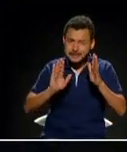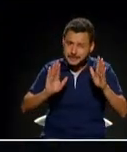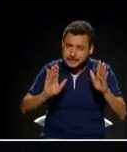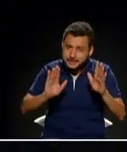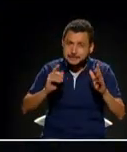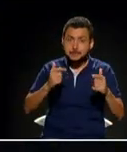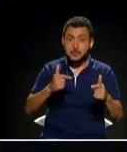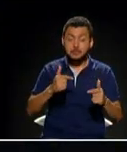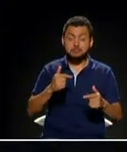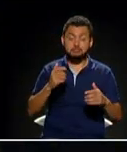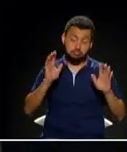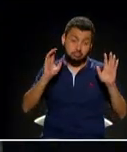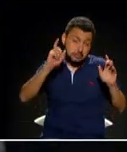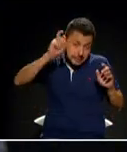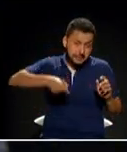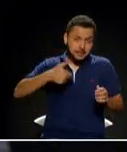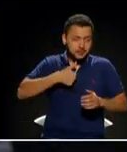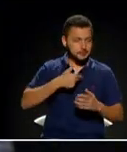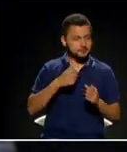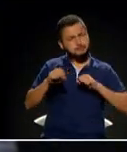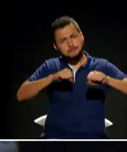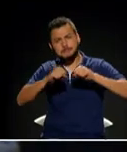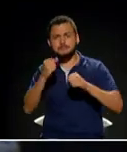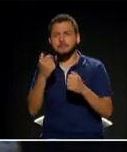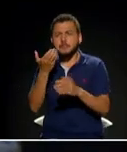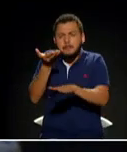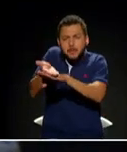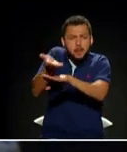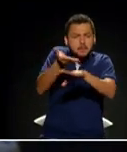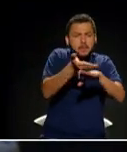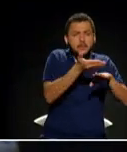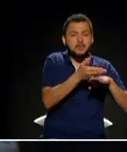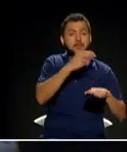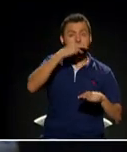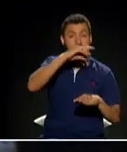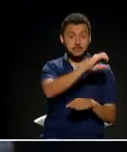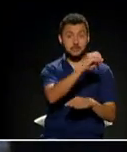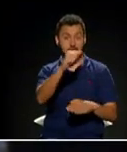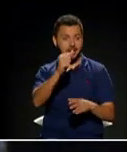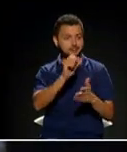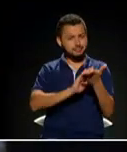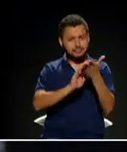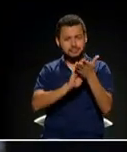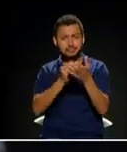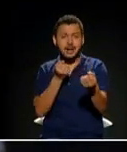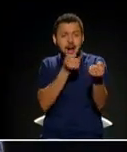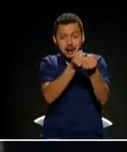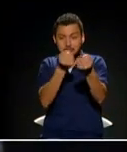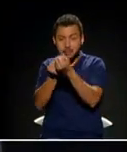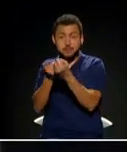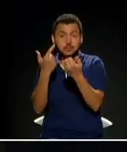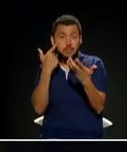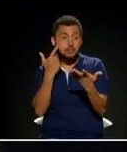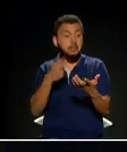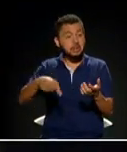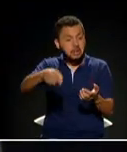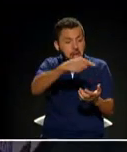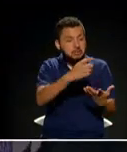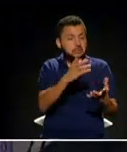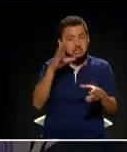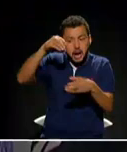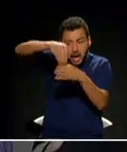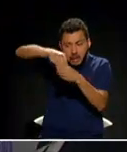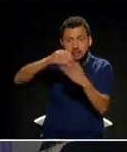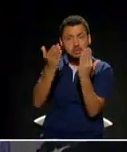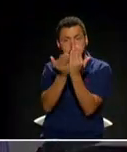tenemos que trabajar de manera integral entendiendo esta realidad dándole la bienvenida y sobre todo transformando el enfoque en entenderlos como parte